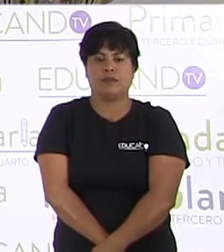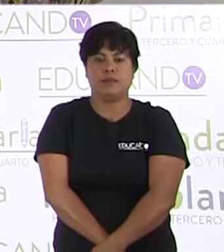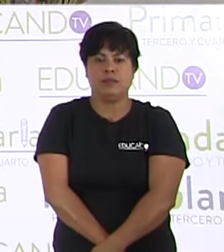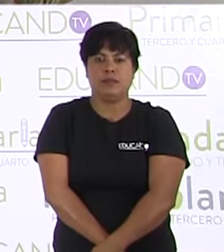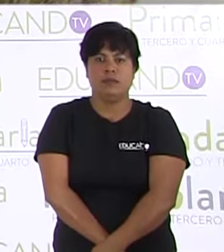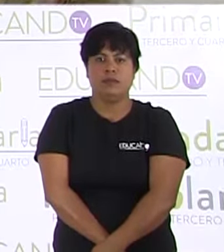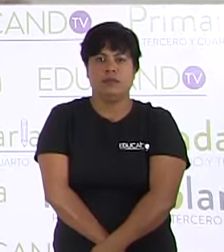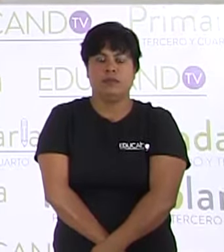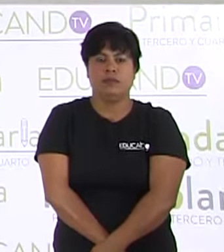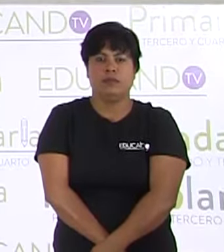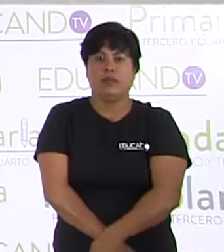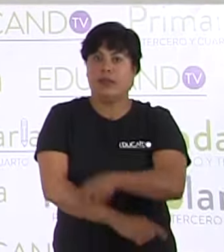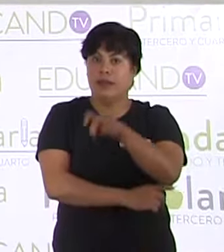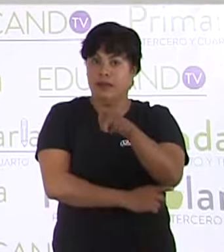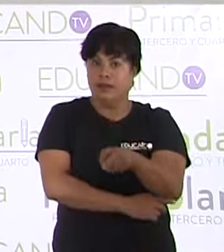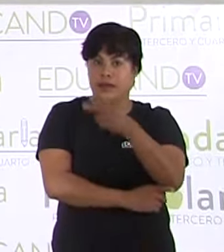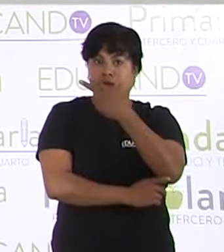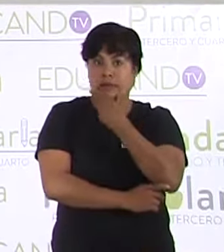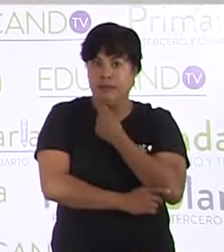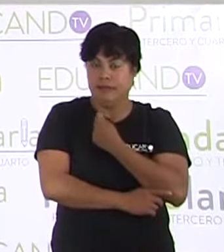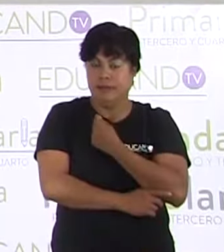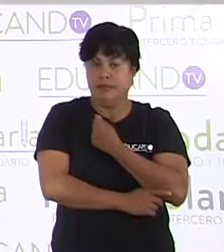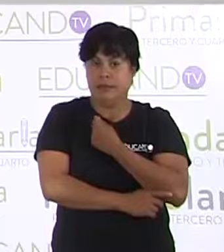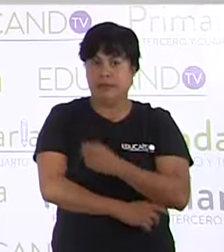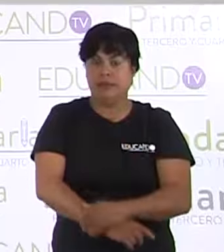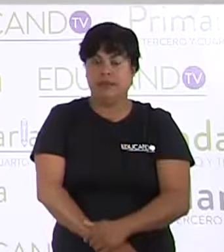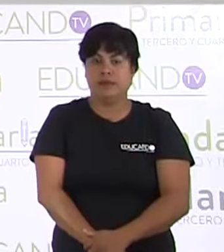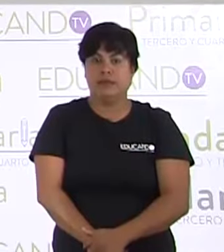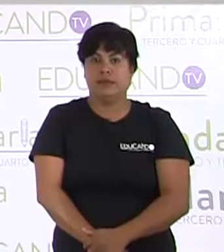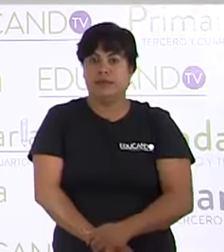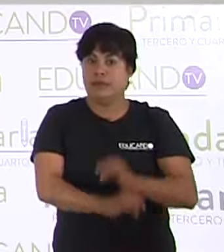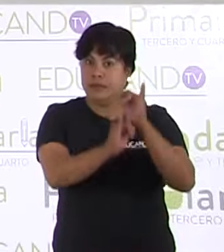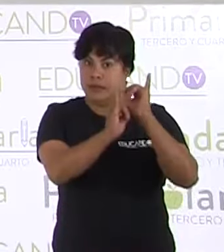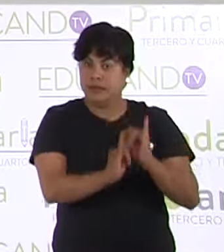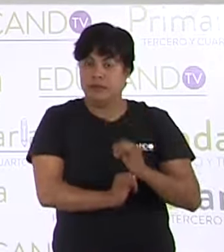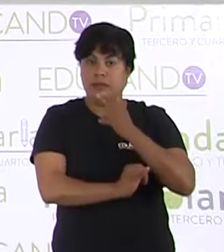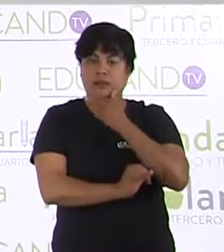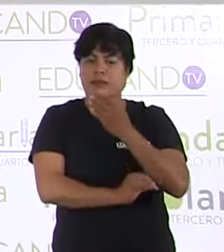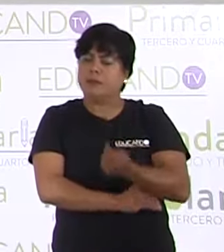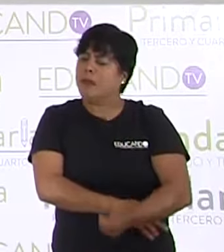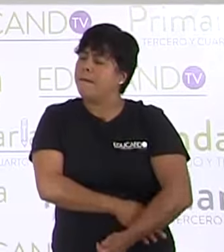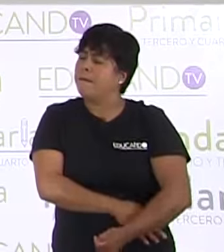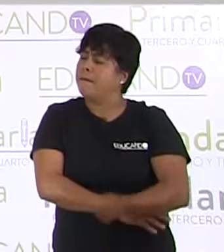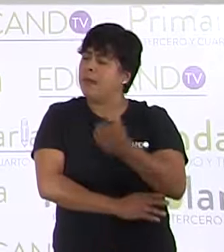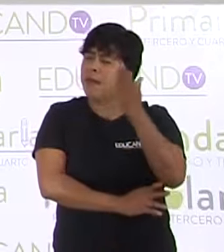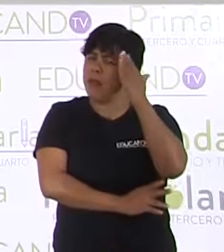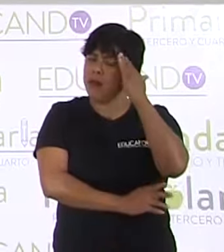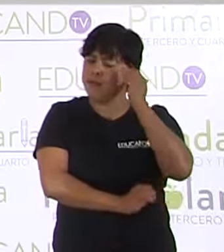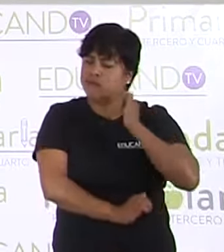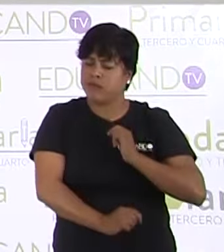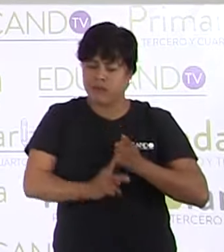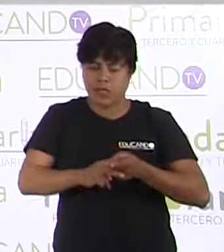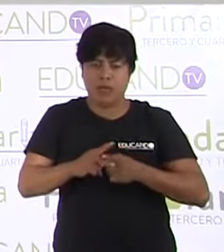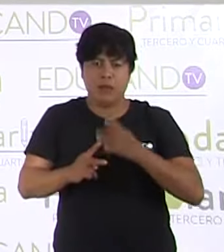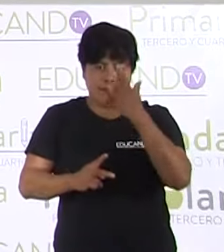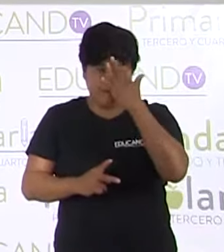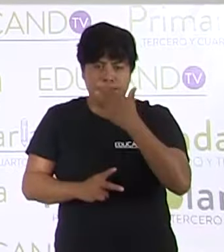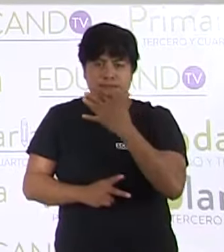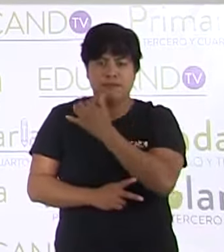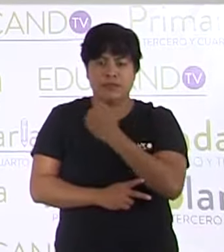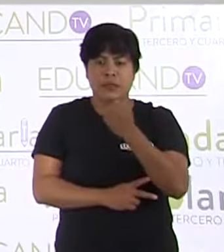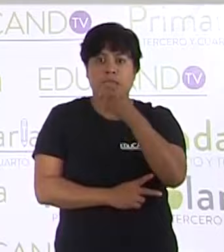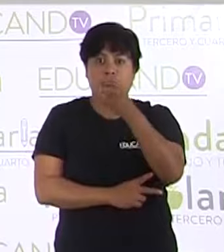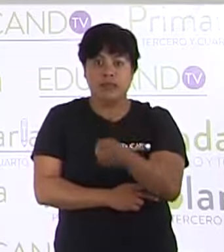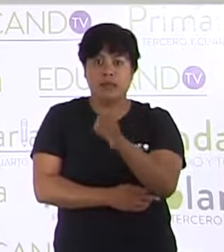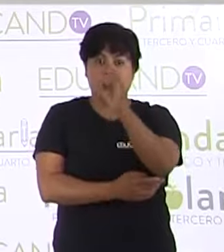pronunciarlo este señor este señor fue el primer matemático que le dio